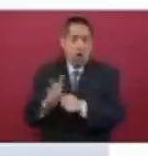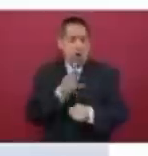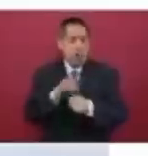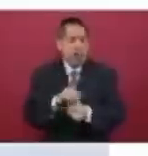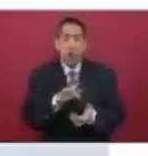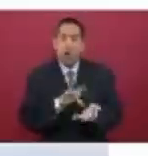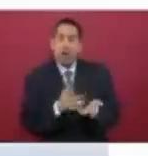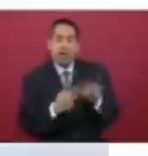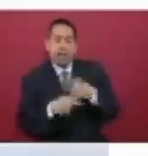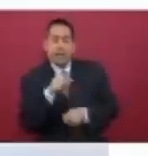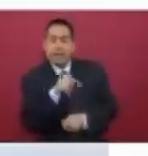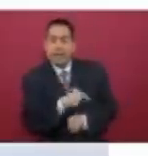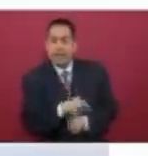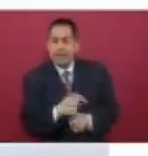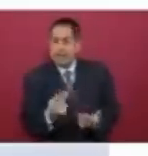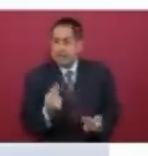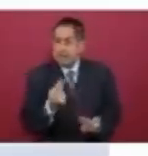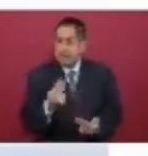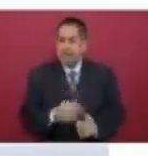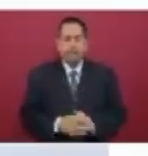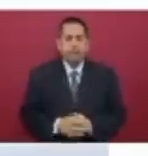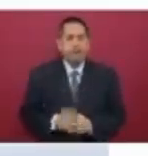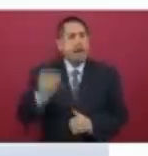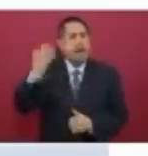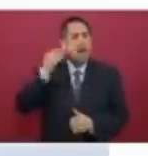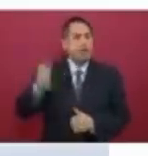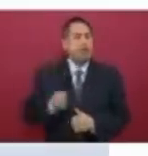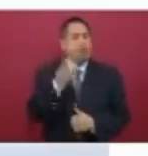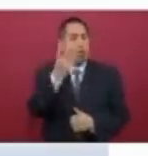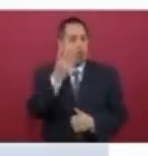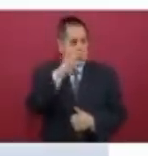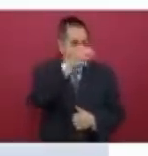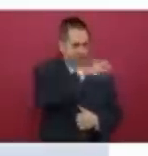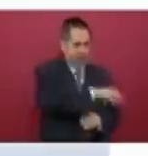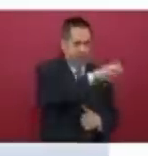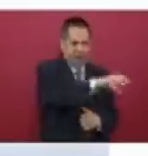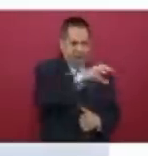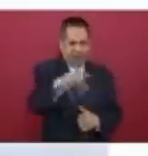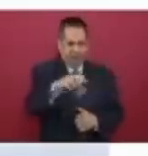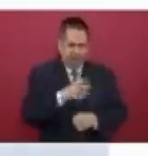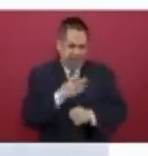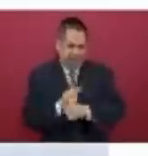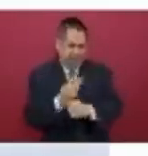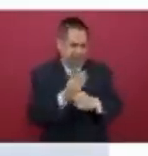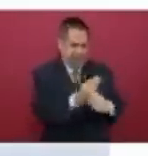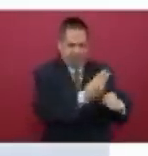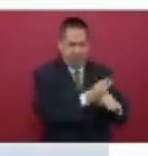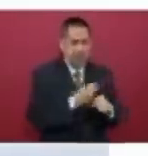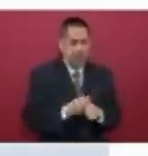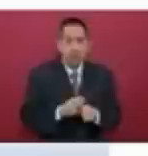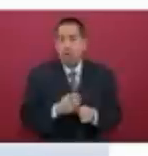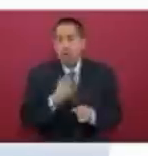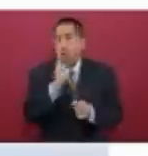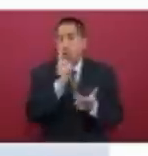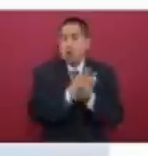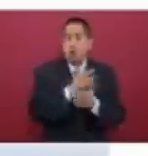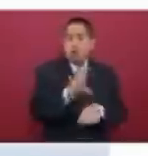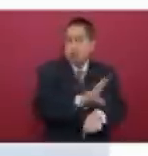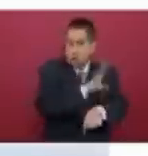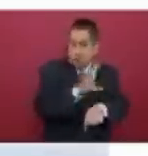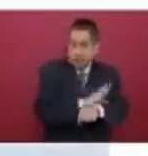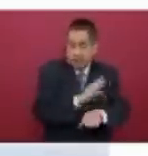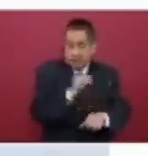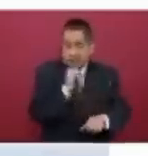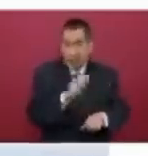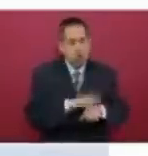aquí están las cuatro obras que se construyeron en este proyecto no solamente es la termoeléctrica sino se